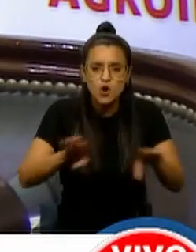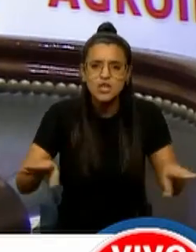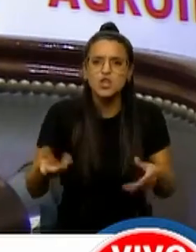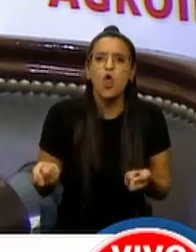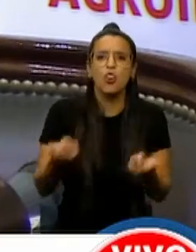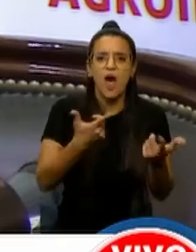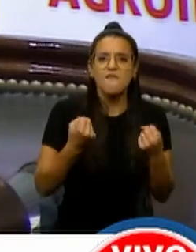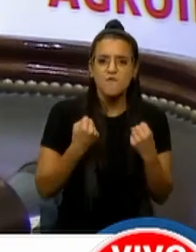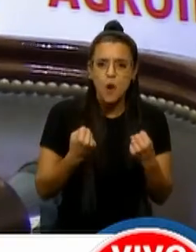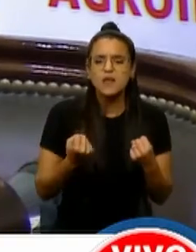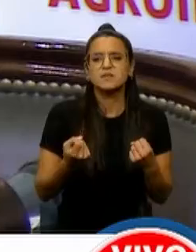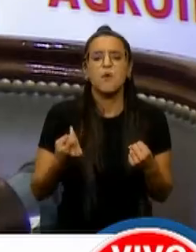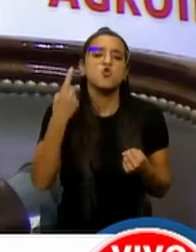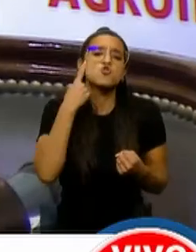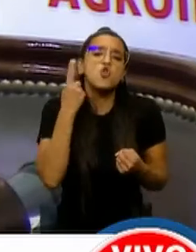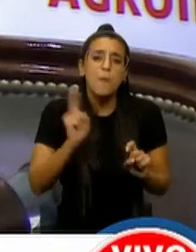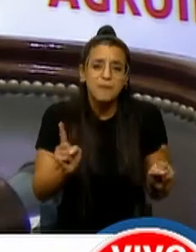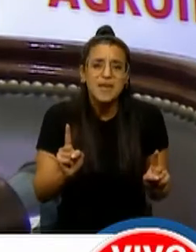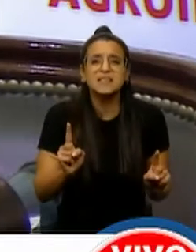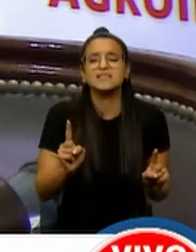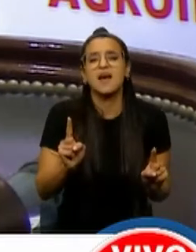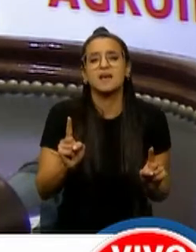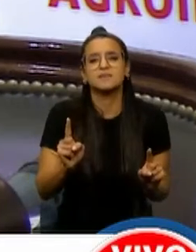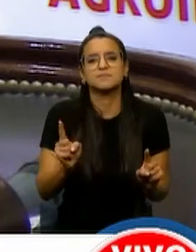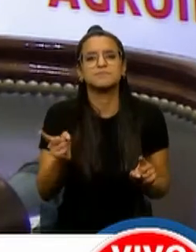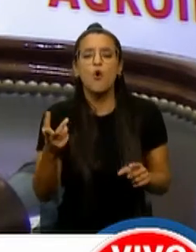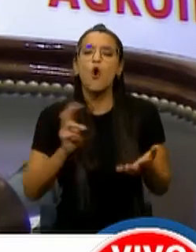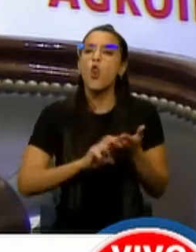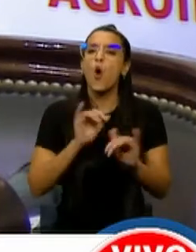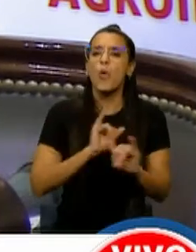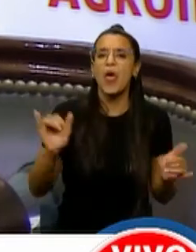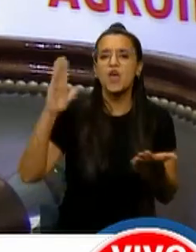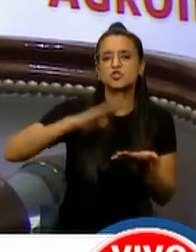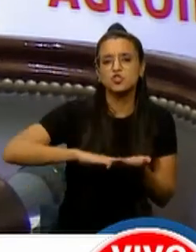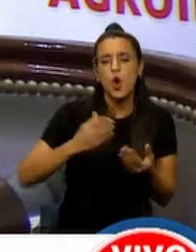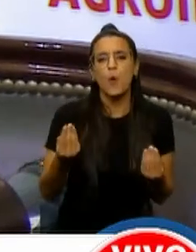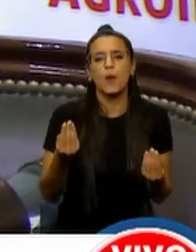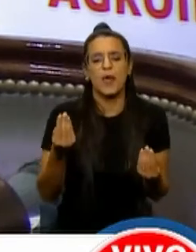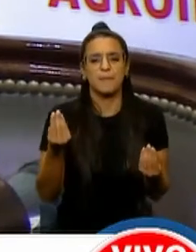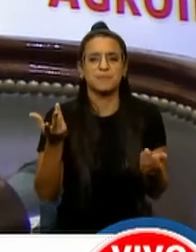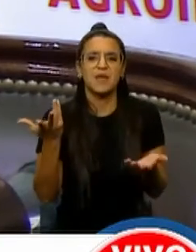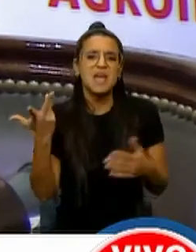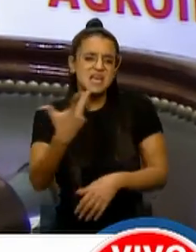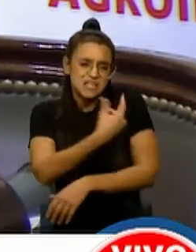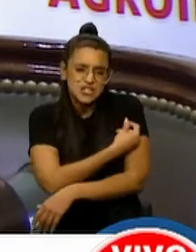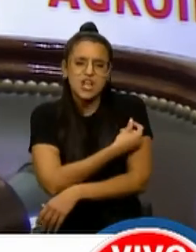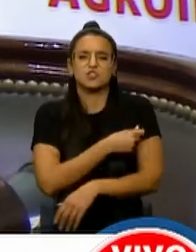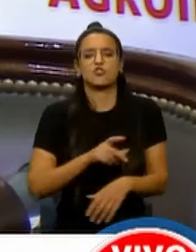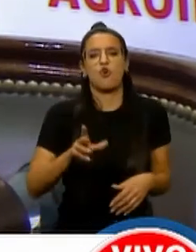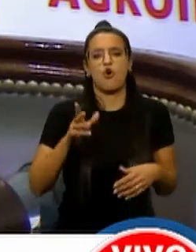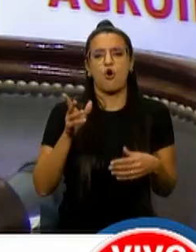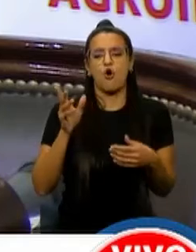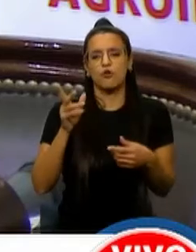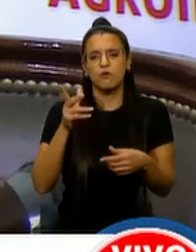siempre cuando menos lo esperamos nos vienen con novedades respecto de que a pesar de las inyecciones, a pesar